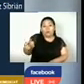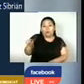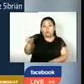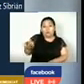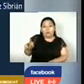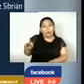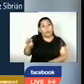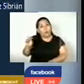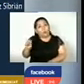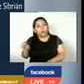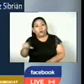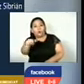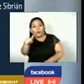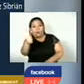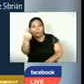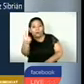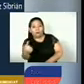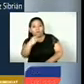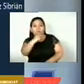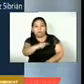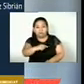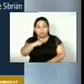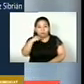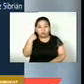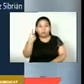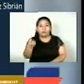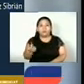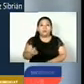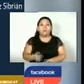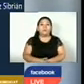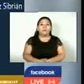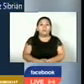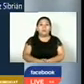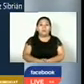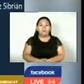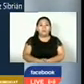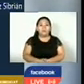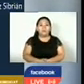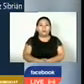y homicidio tentado en otro miembro de la Corporación Policial.